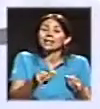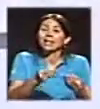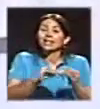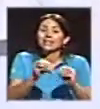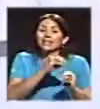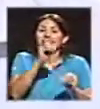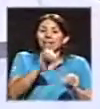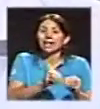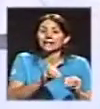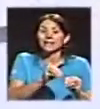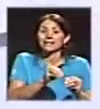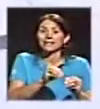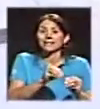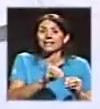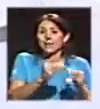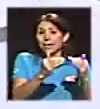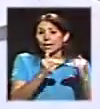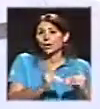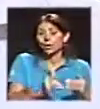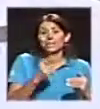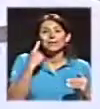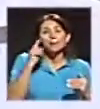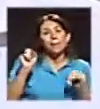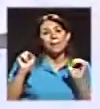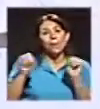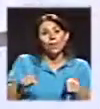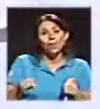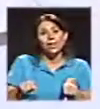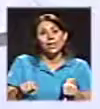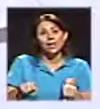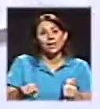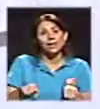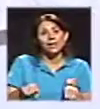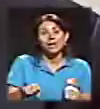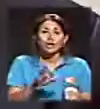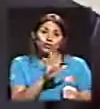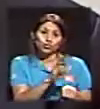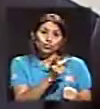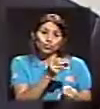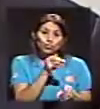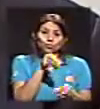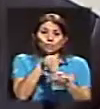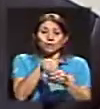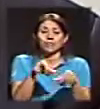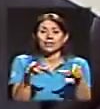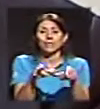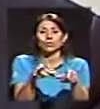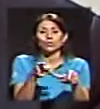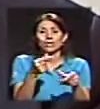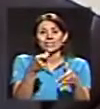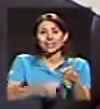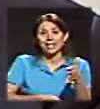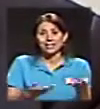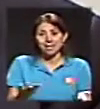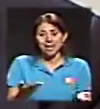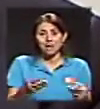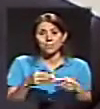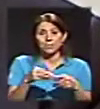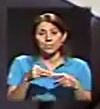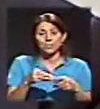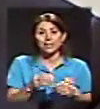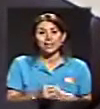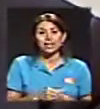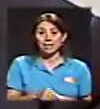¿verdad? O aceptar menores tasas de interés para poder colocar esos ahorros en títulos de Hacienda principalmente. Digo yo,